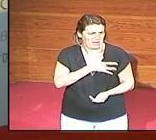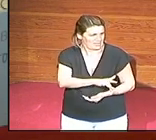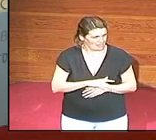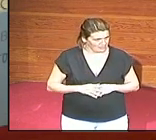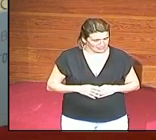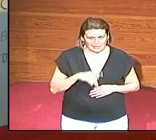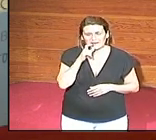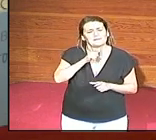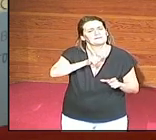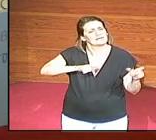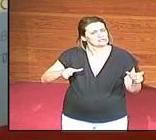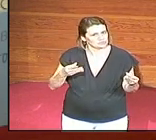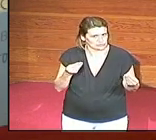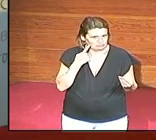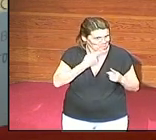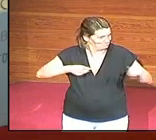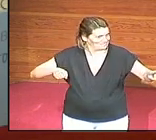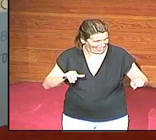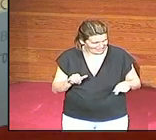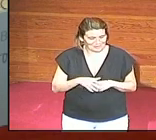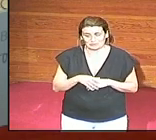mucha gente comprando este relato. Bueno, pues este relato